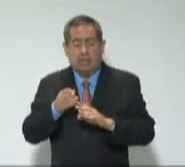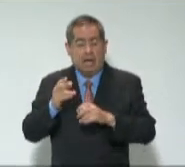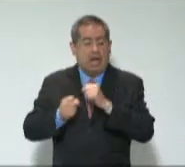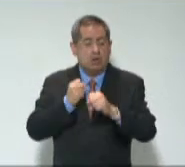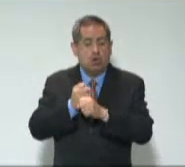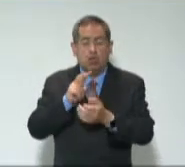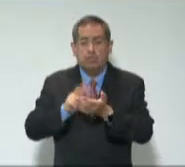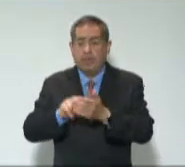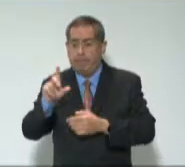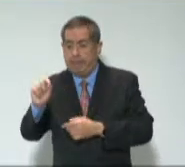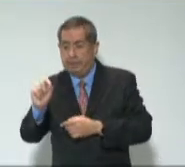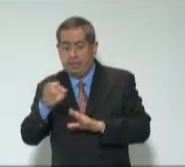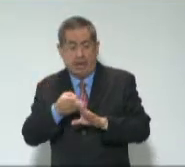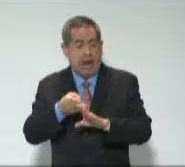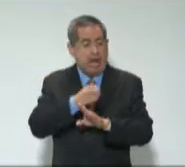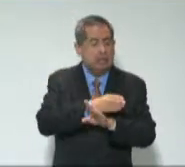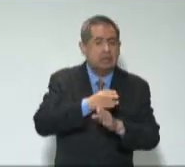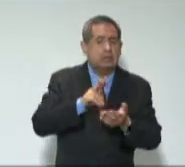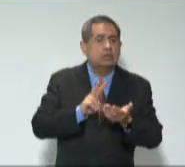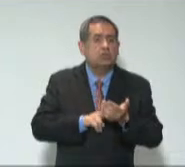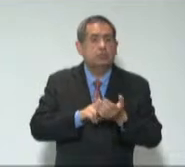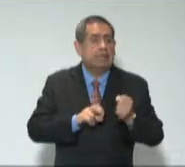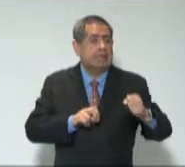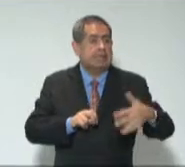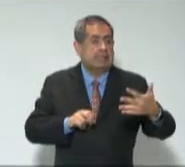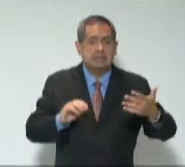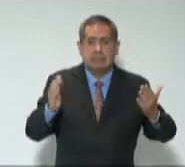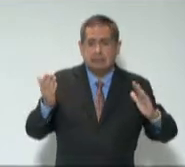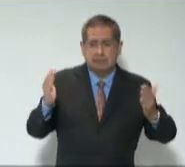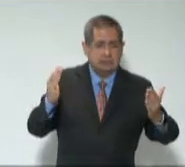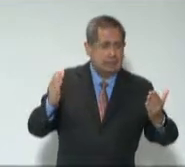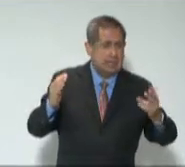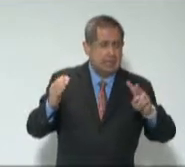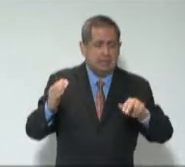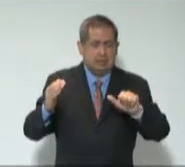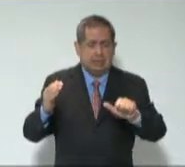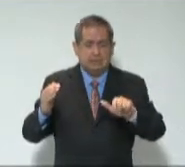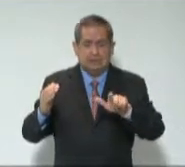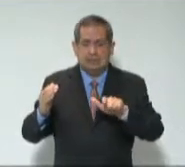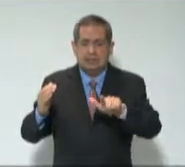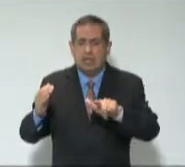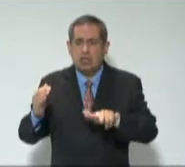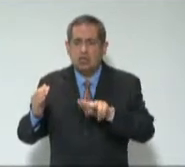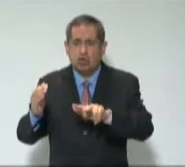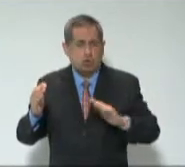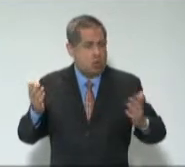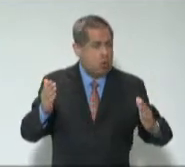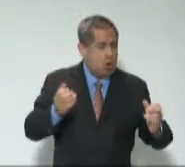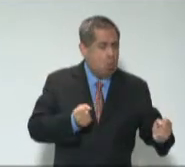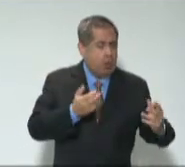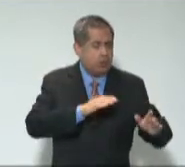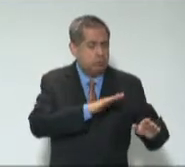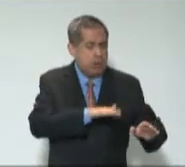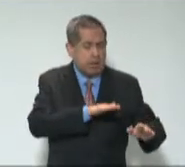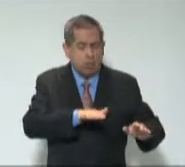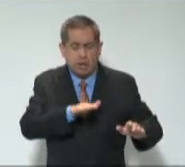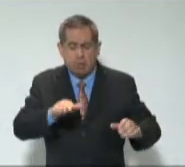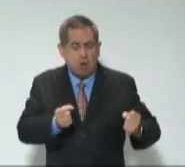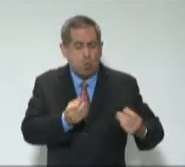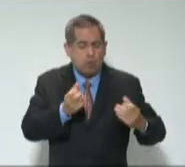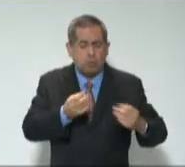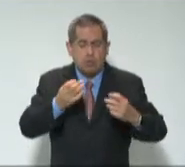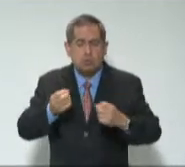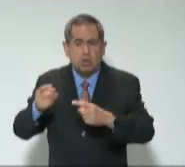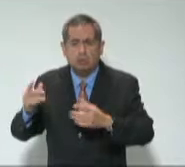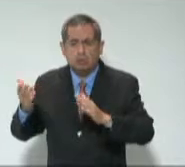2020 con aquella que tenemos en 2015 16 17 y 18 la que tuvimos en los últimos años y por qué digo